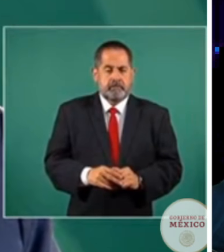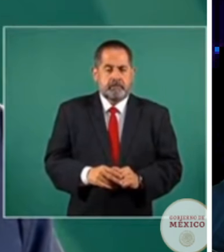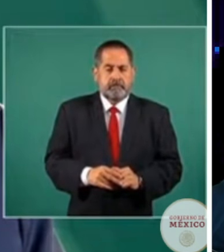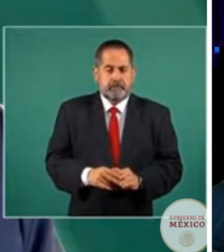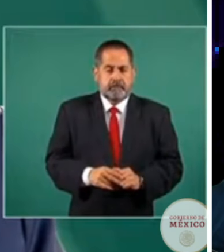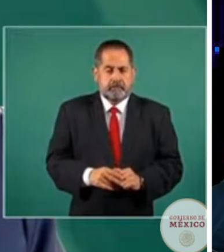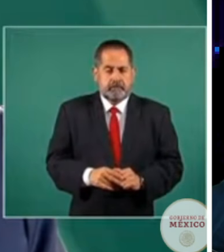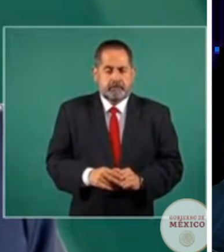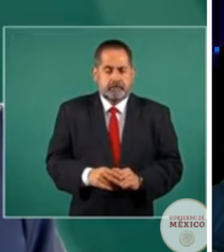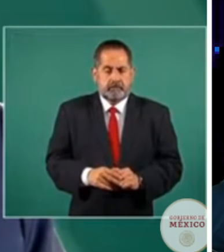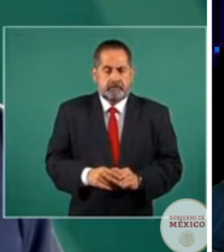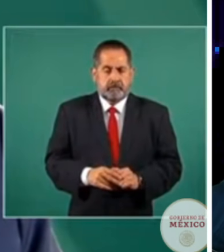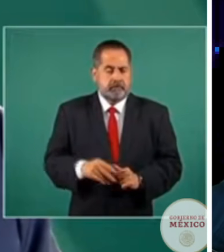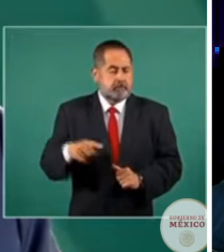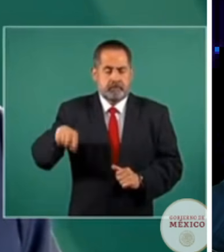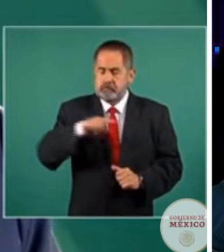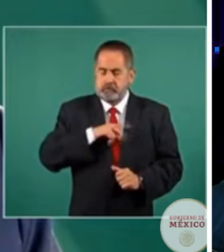No queremos la tortura